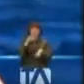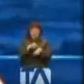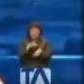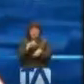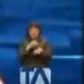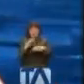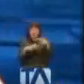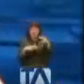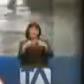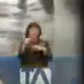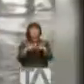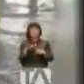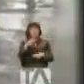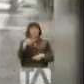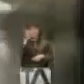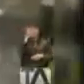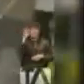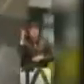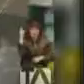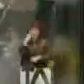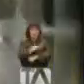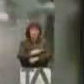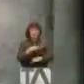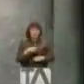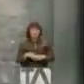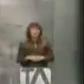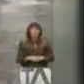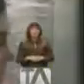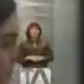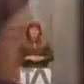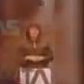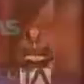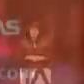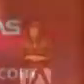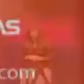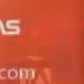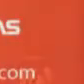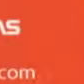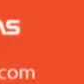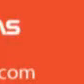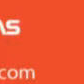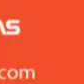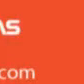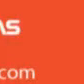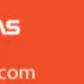al menos 90 días. En Quito, Fausto Yepes, 24 horas.